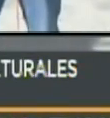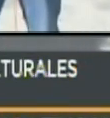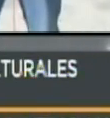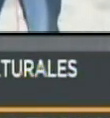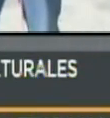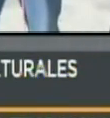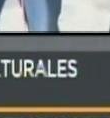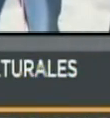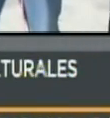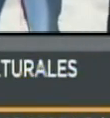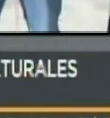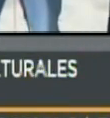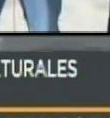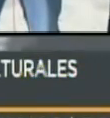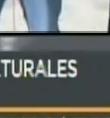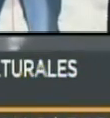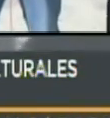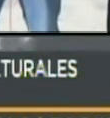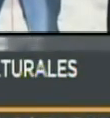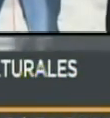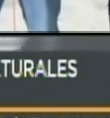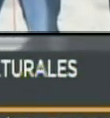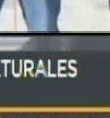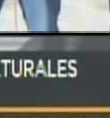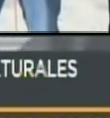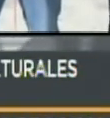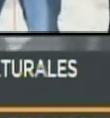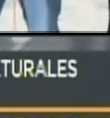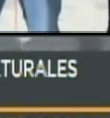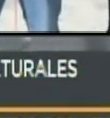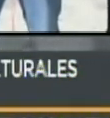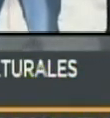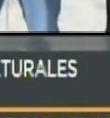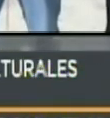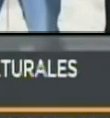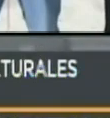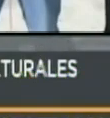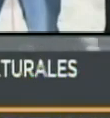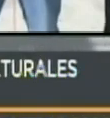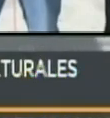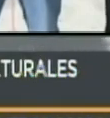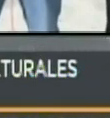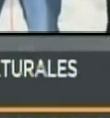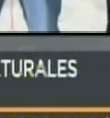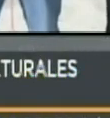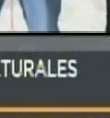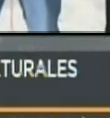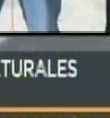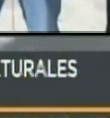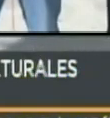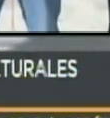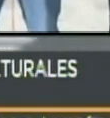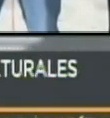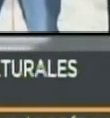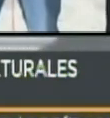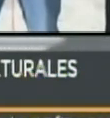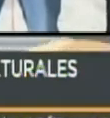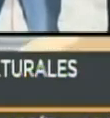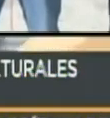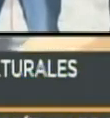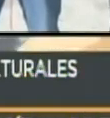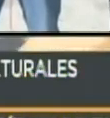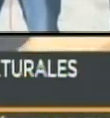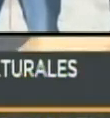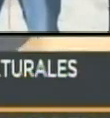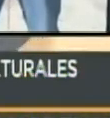unas cifras importantes en las cuales hemos trabajado durante el año, durante los años y durante toda la gestión. En esta oportunidad los